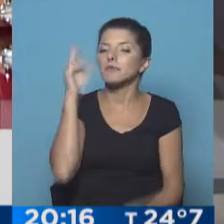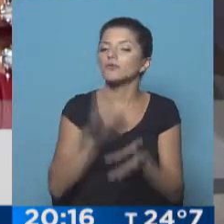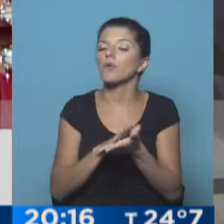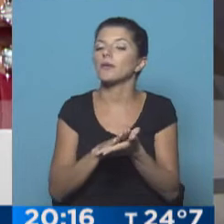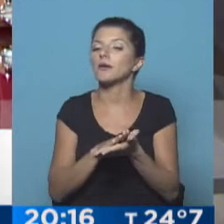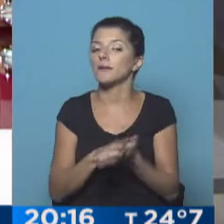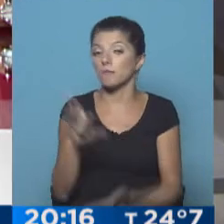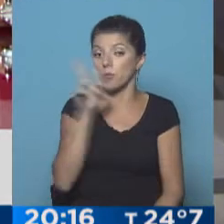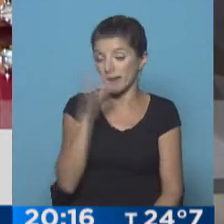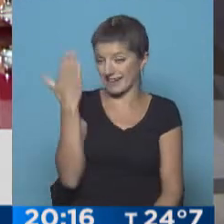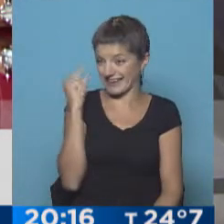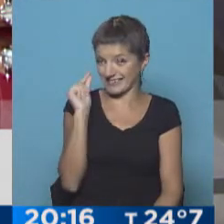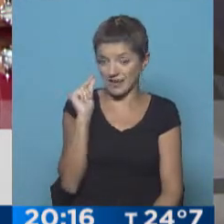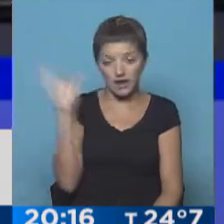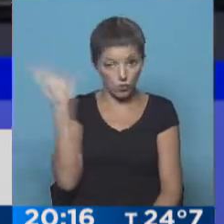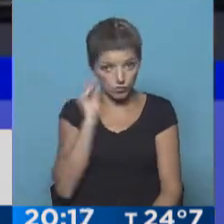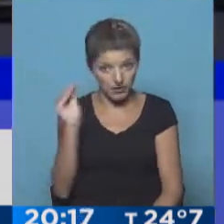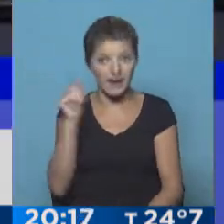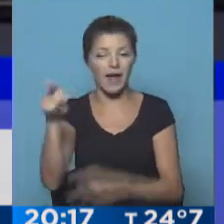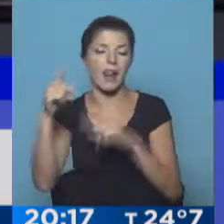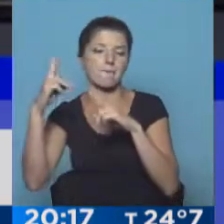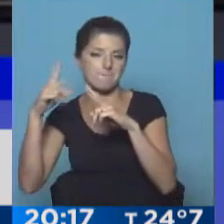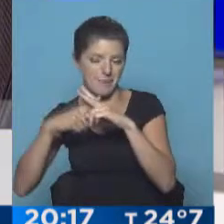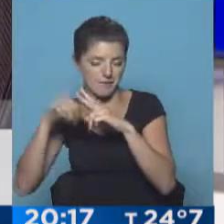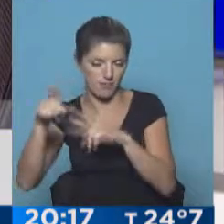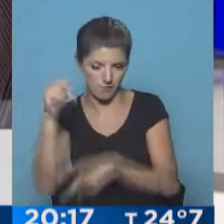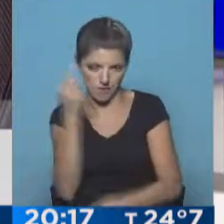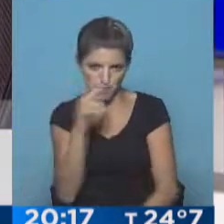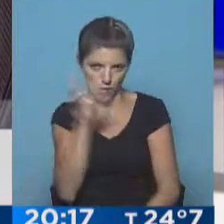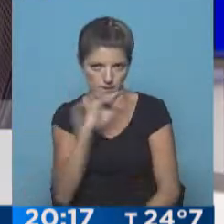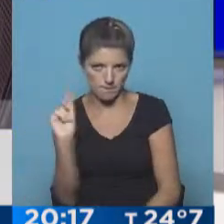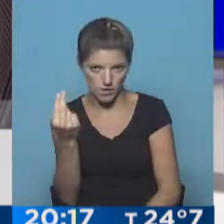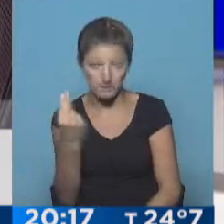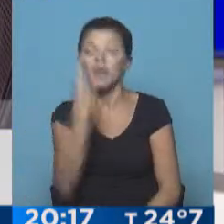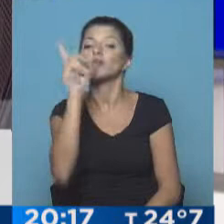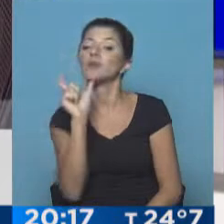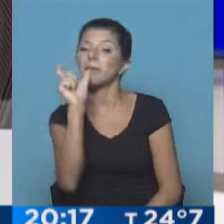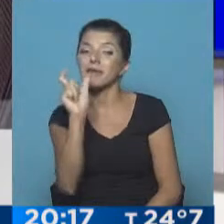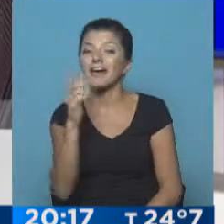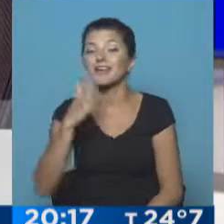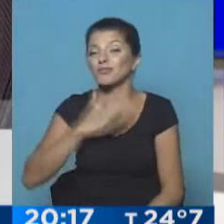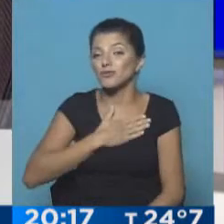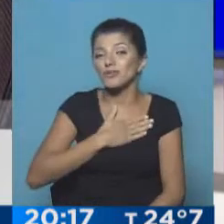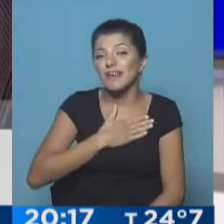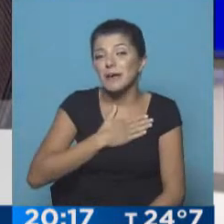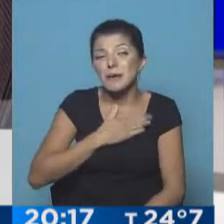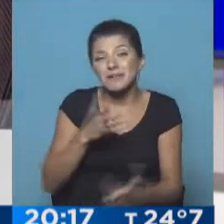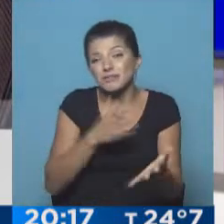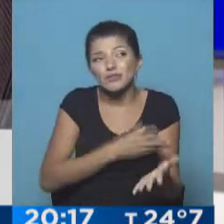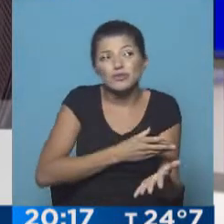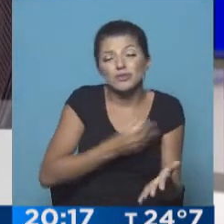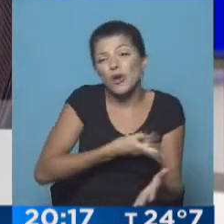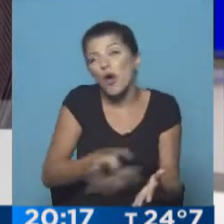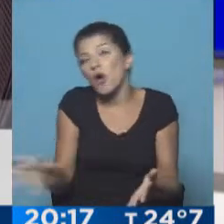mujeres? Escuchábamos recién a la prima de una de estas jóvenes, y una palabra que lamentablemente la escuchamos casi todos los días, por no decir todos los